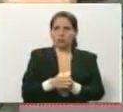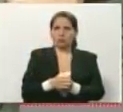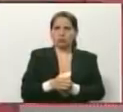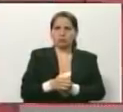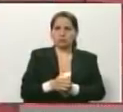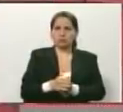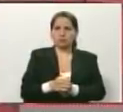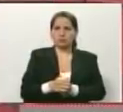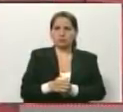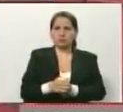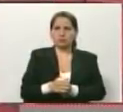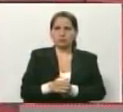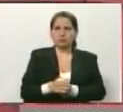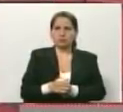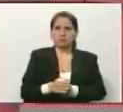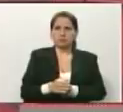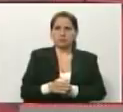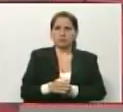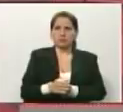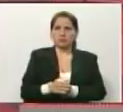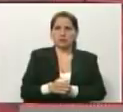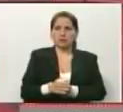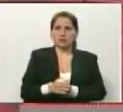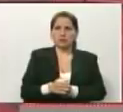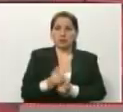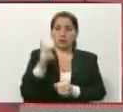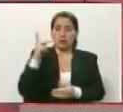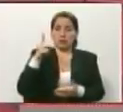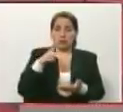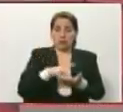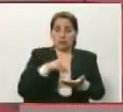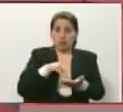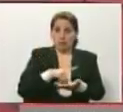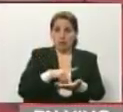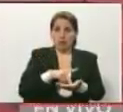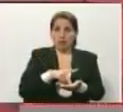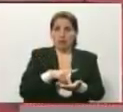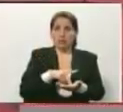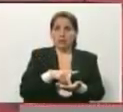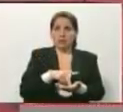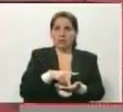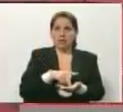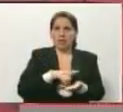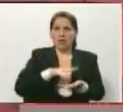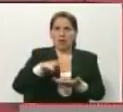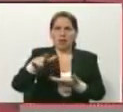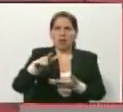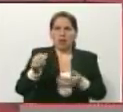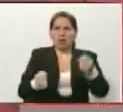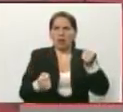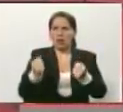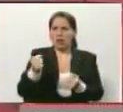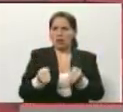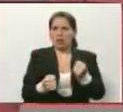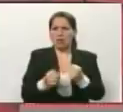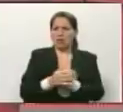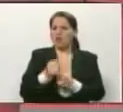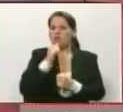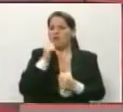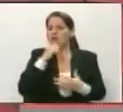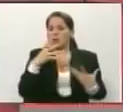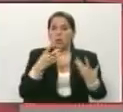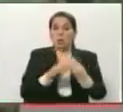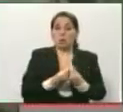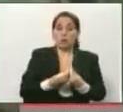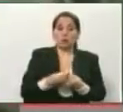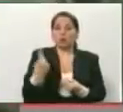Íngrim y solo. Se fue Rodríguez Cabello. Para la Carlota. Le pregunto, ¿quién andas tú? No, con mi conductor, carajo, está bien, pues. Llevas un